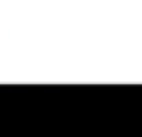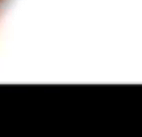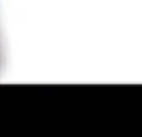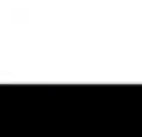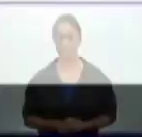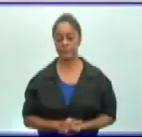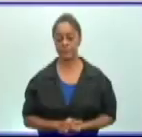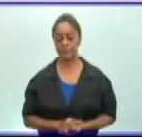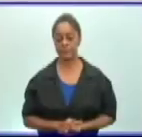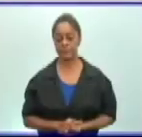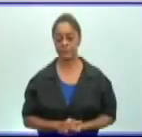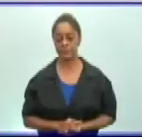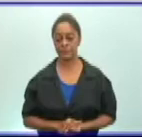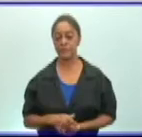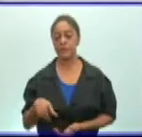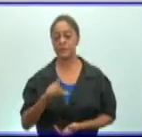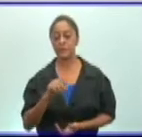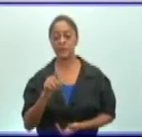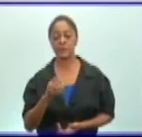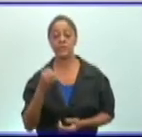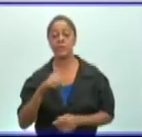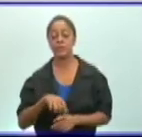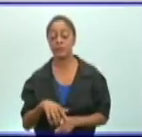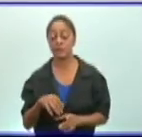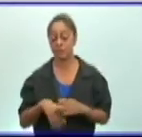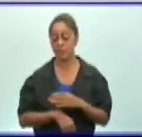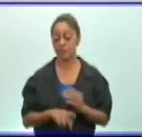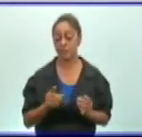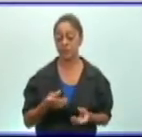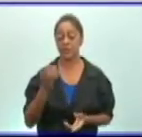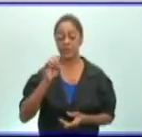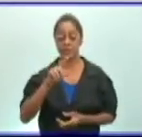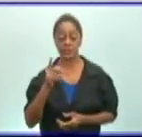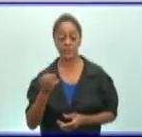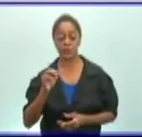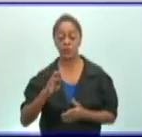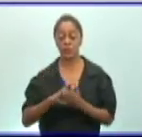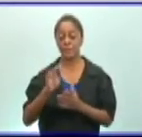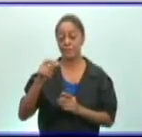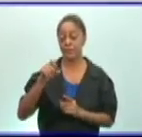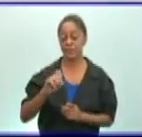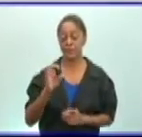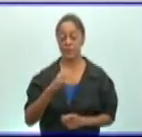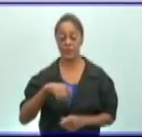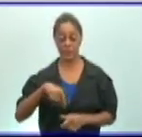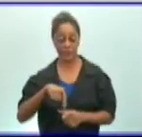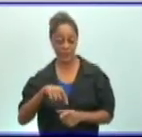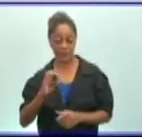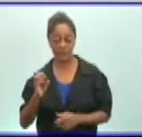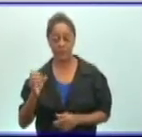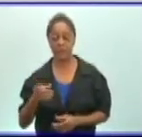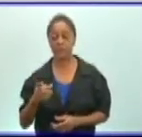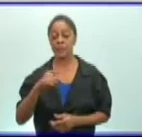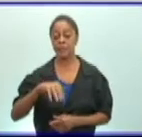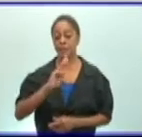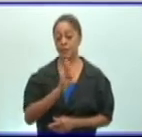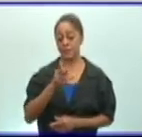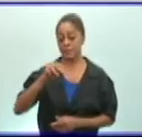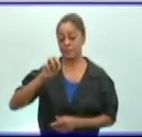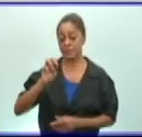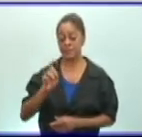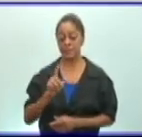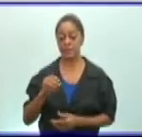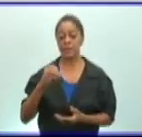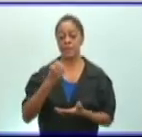La civilización griega tiene su origen en la civilización cretense o minoica de la isla de Creta y en la micénica de la ciudad